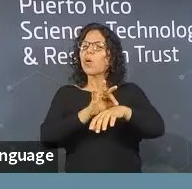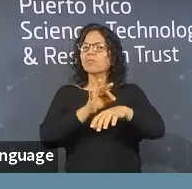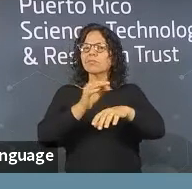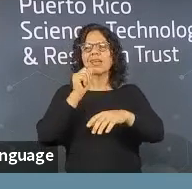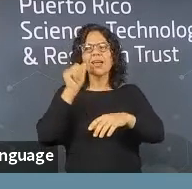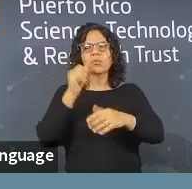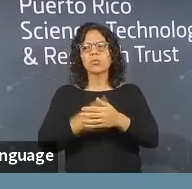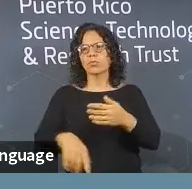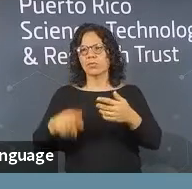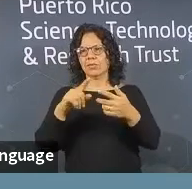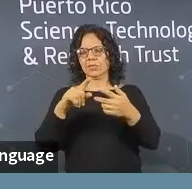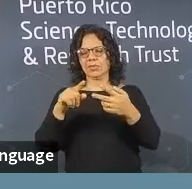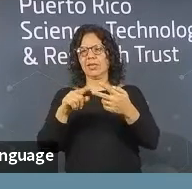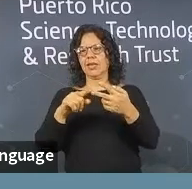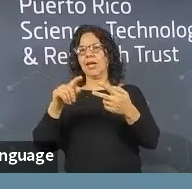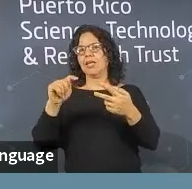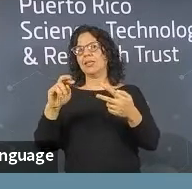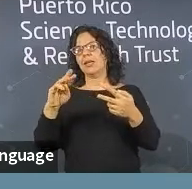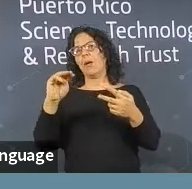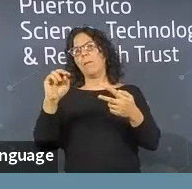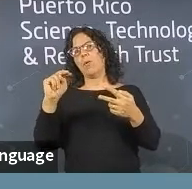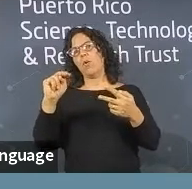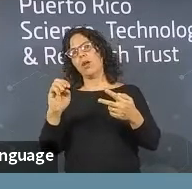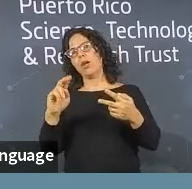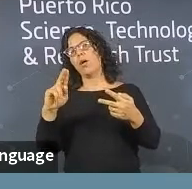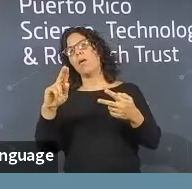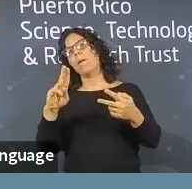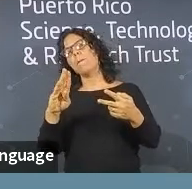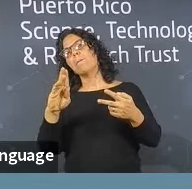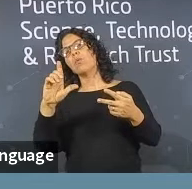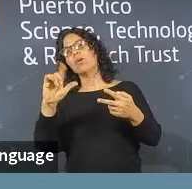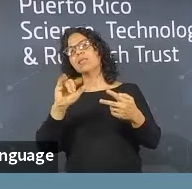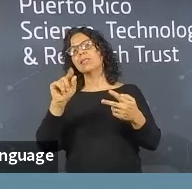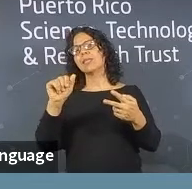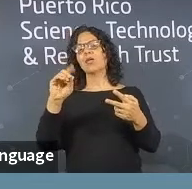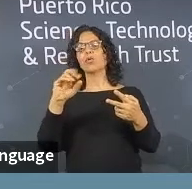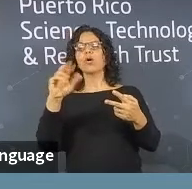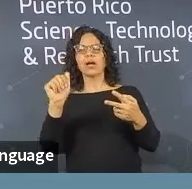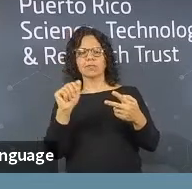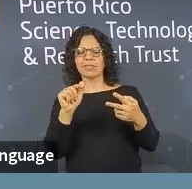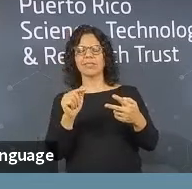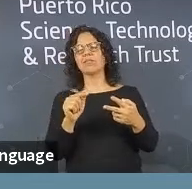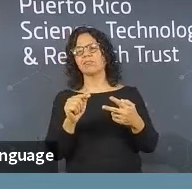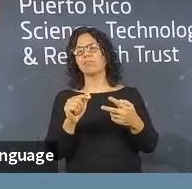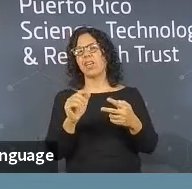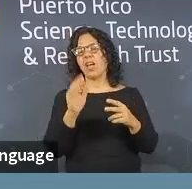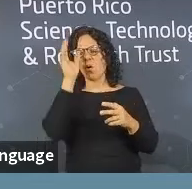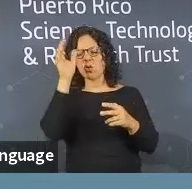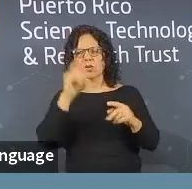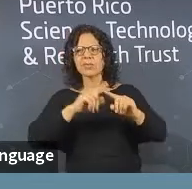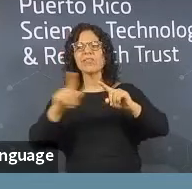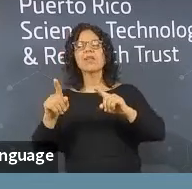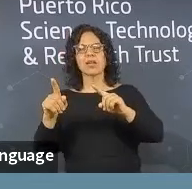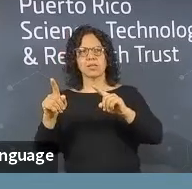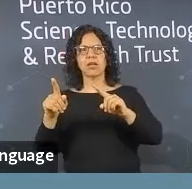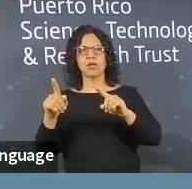termonebulizadora, pues el proceso de la termonebulizadora es un poco diferente que VB o ULB. Usualmente